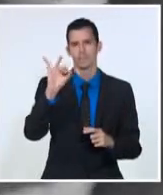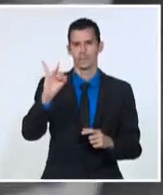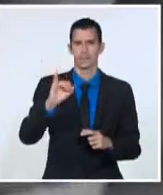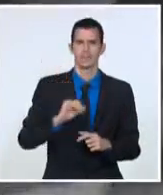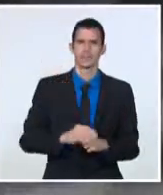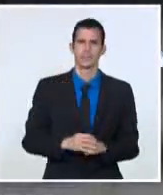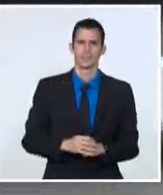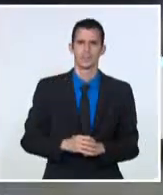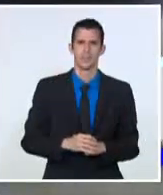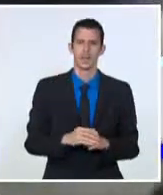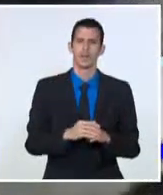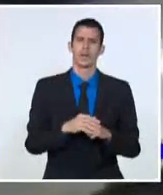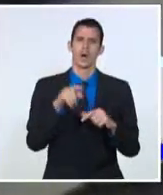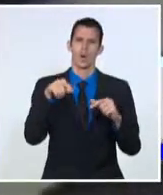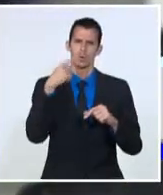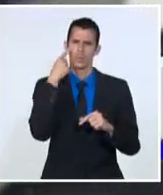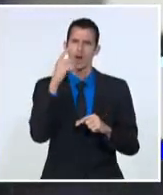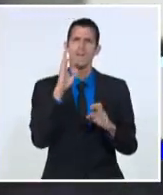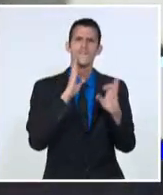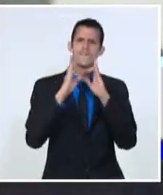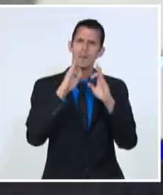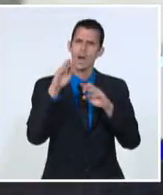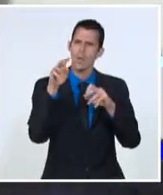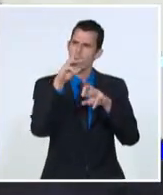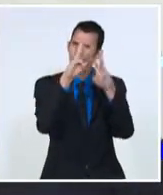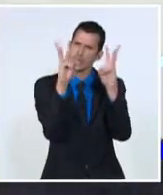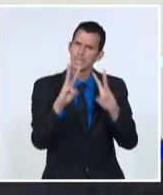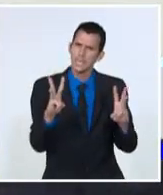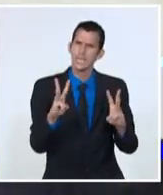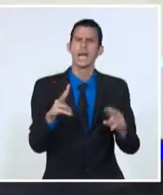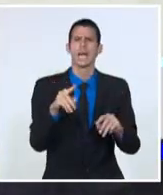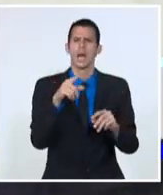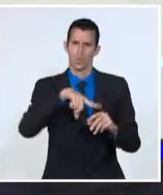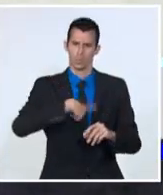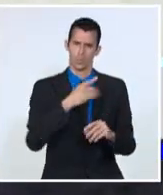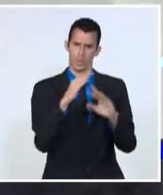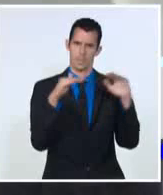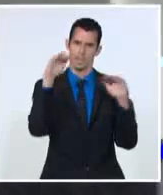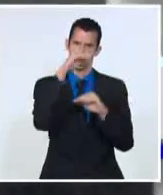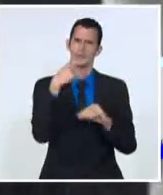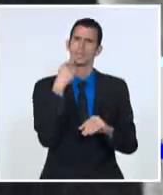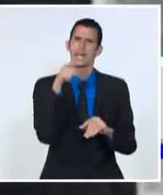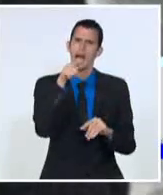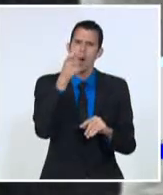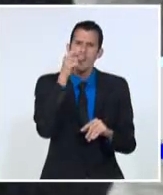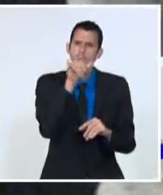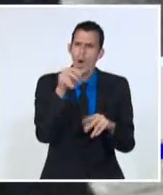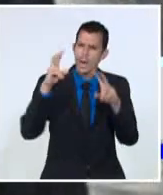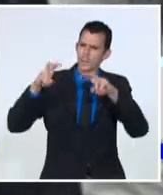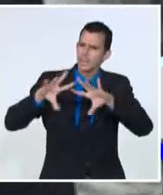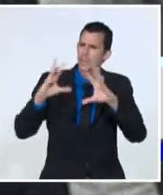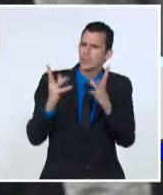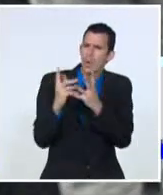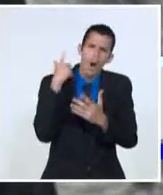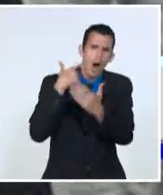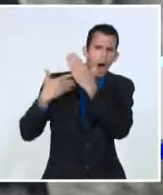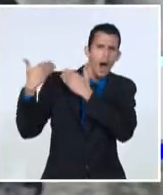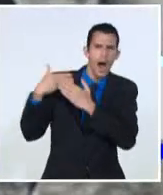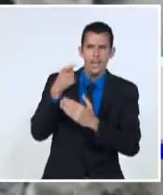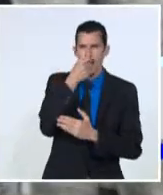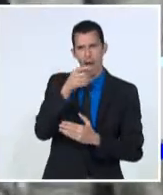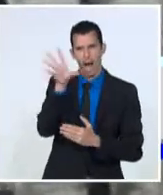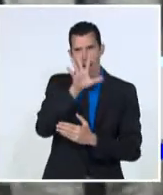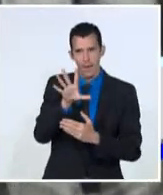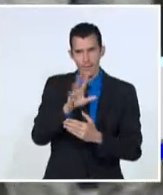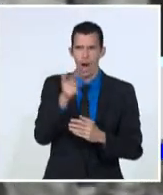cultura destacó su trayectoria como folclorista compositor escritor traductor y condición doctor honoris causa